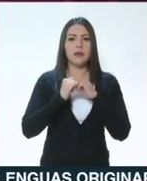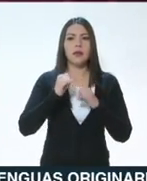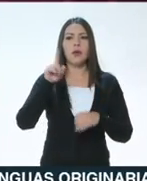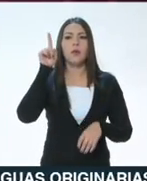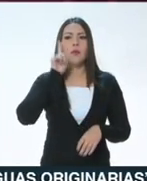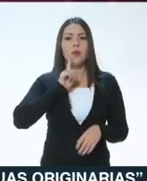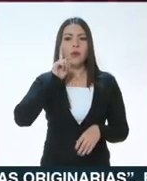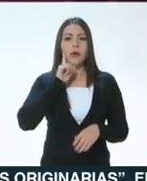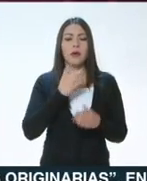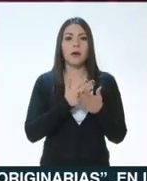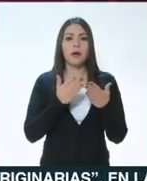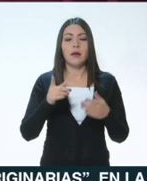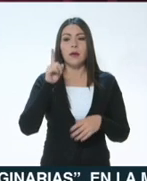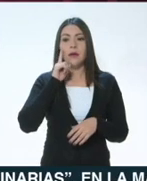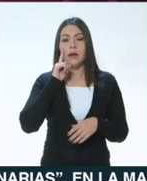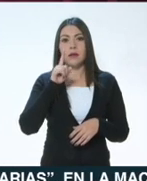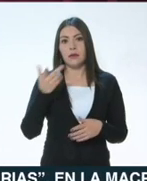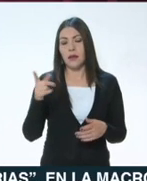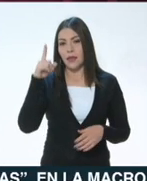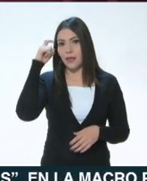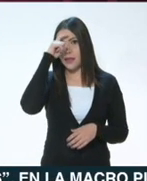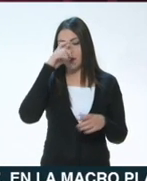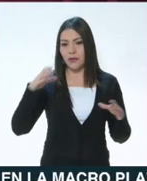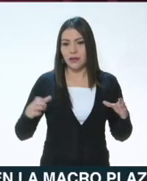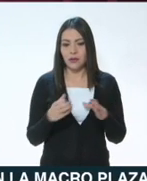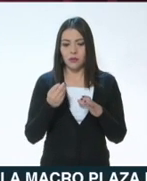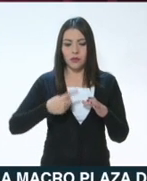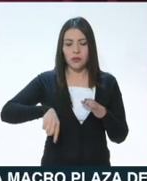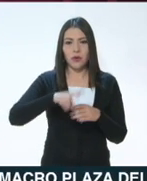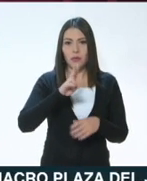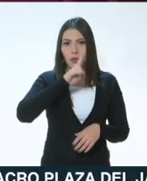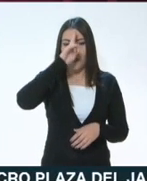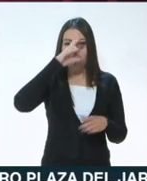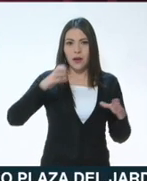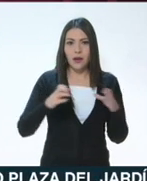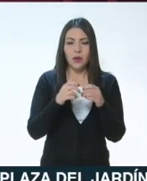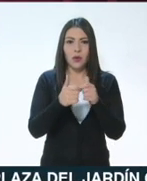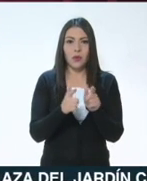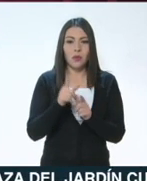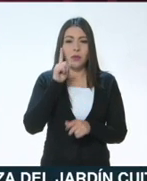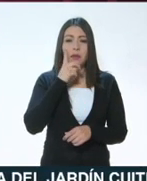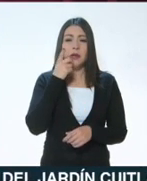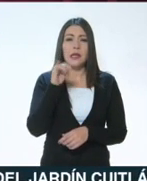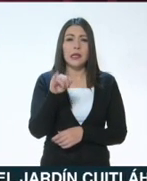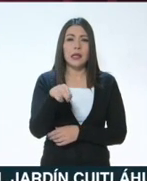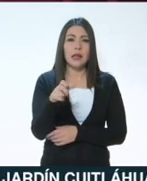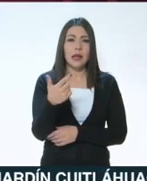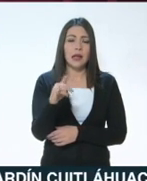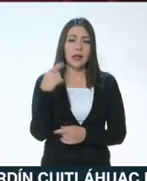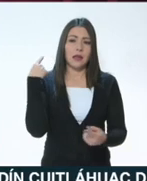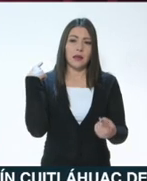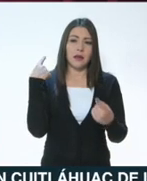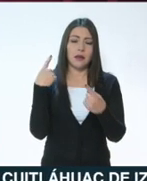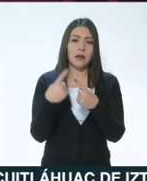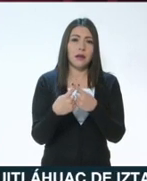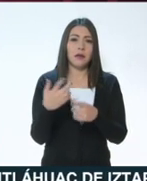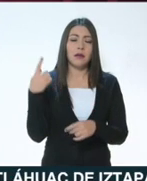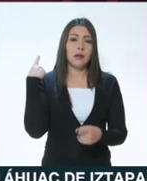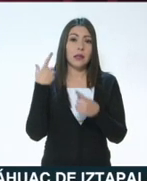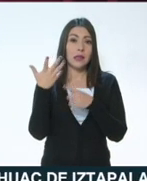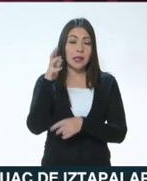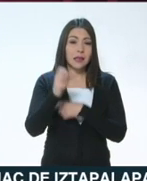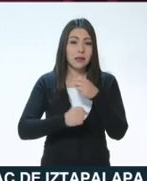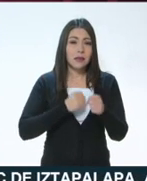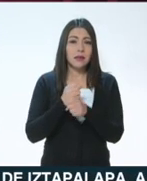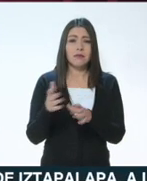contexto complicado de violencia para el sector. Y es que según cifras del INEGI, en los últimos 10 años fueron asesinadas alrededor de